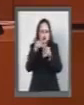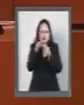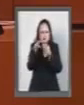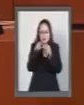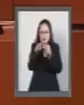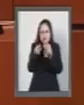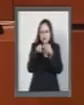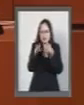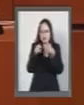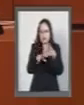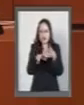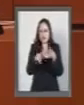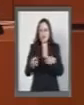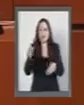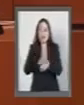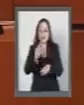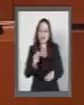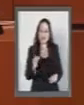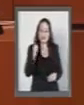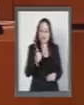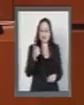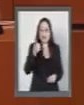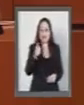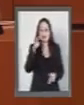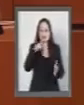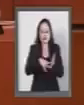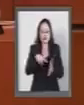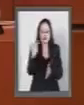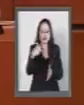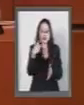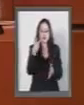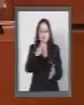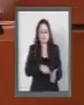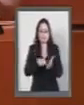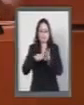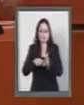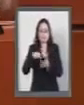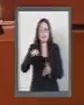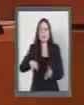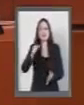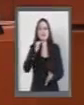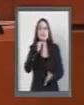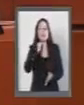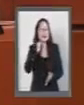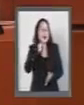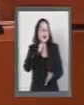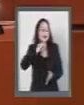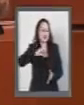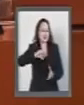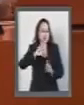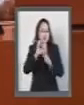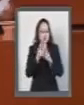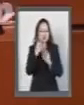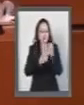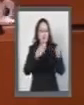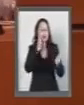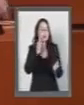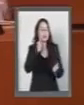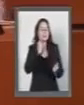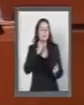Llegó el 26 de agosto del 2013. Aquí a la permanente llegó la